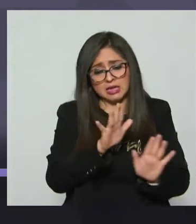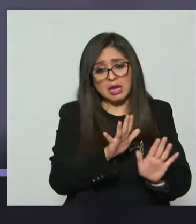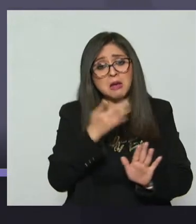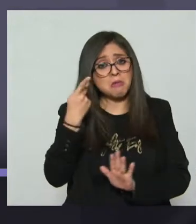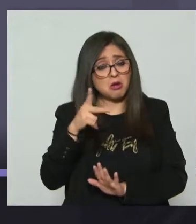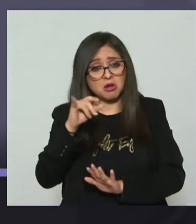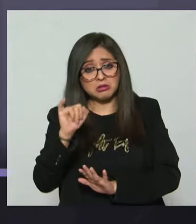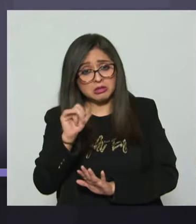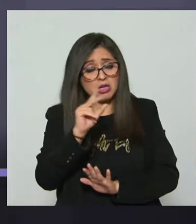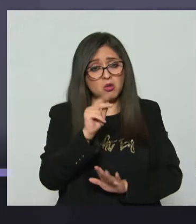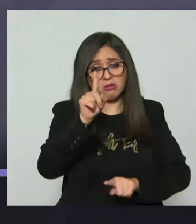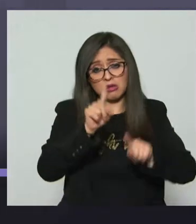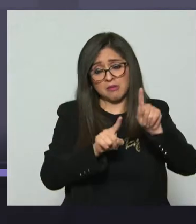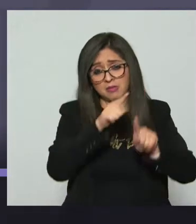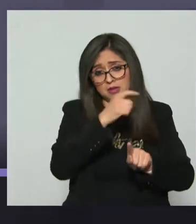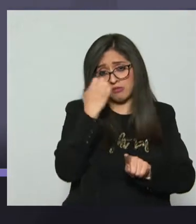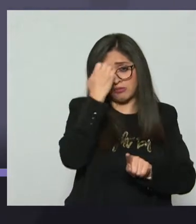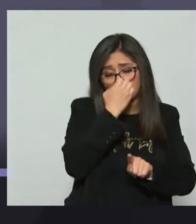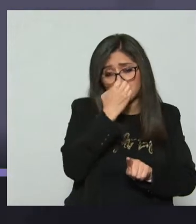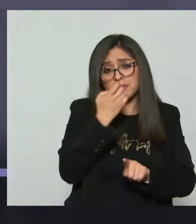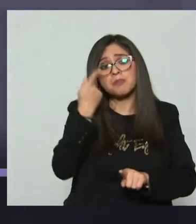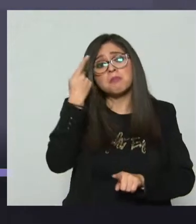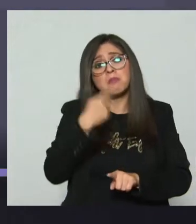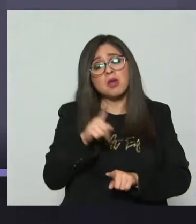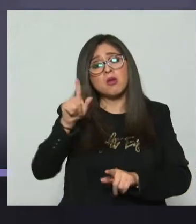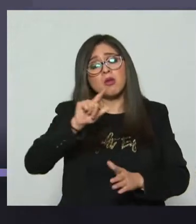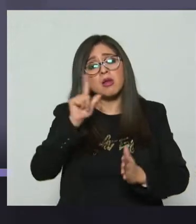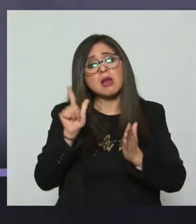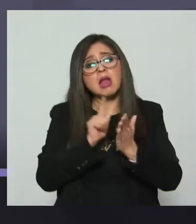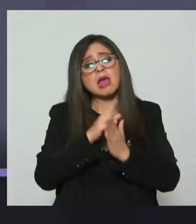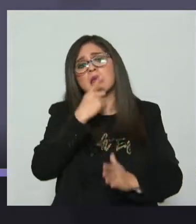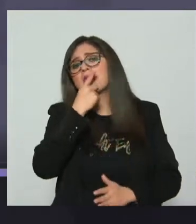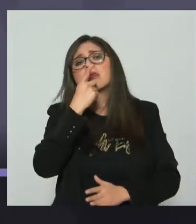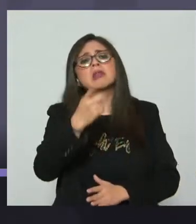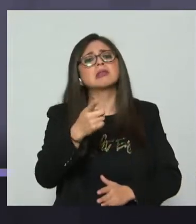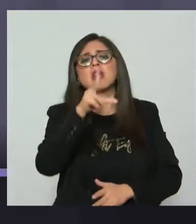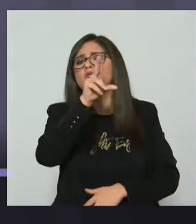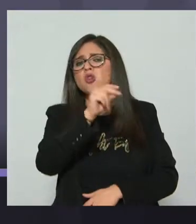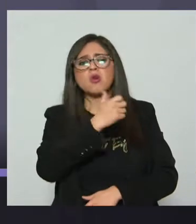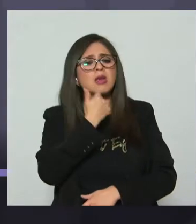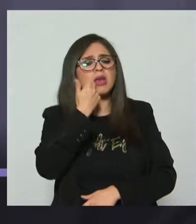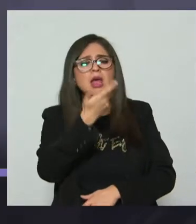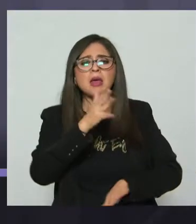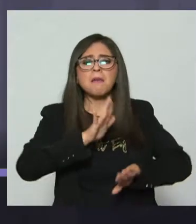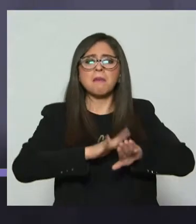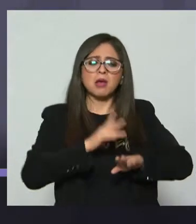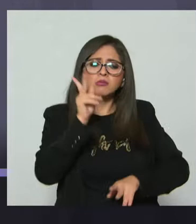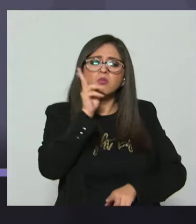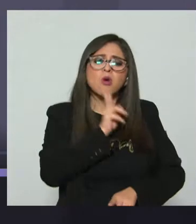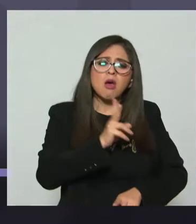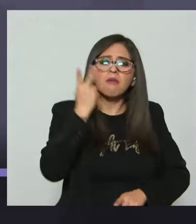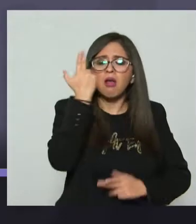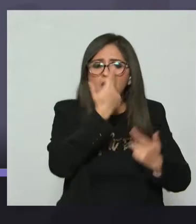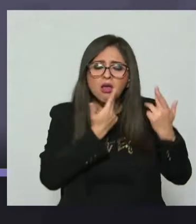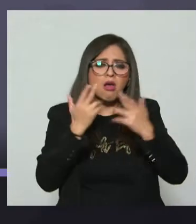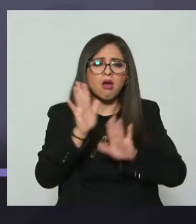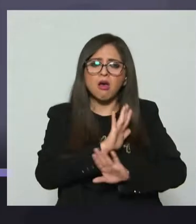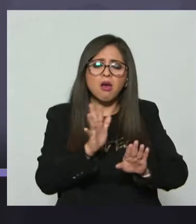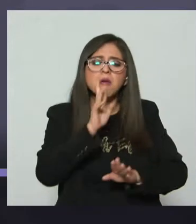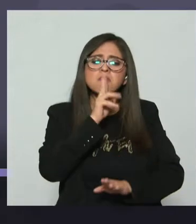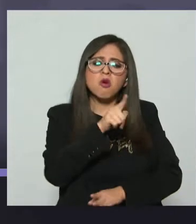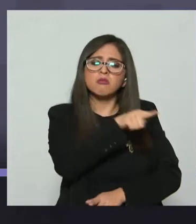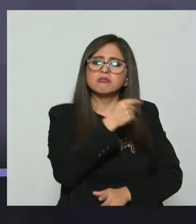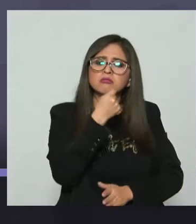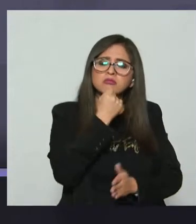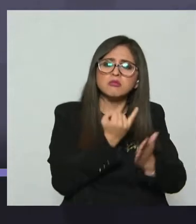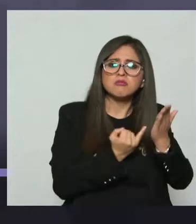que plantea es evitar esos pasos y que sea decisión del niño, más aparte de uno de los padres. Pero la